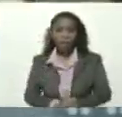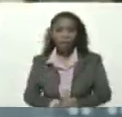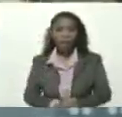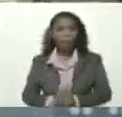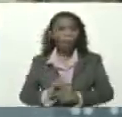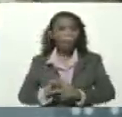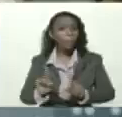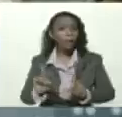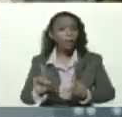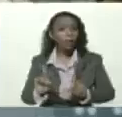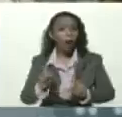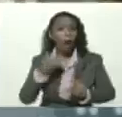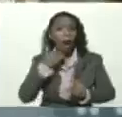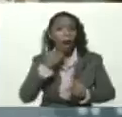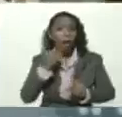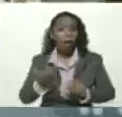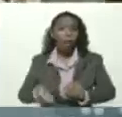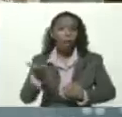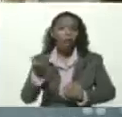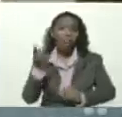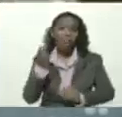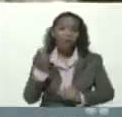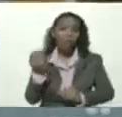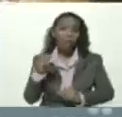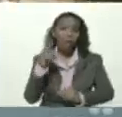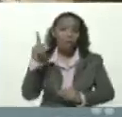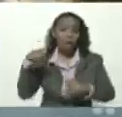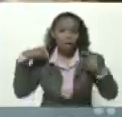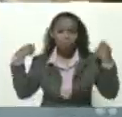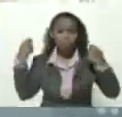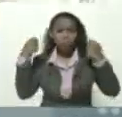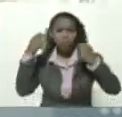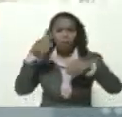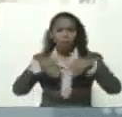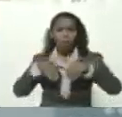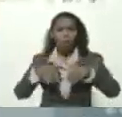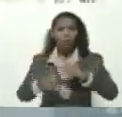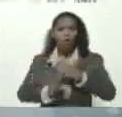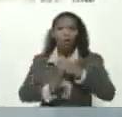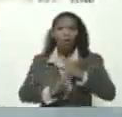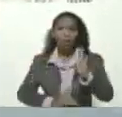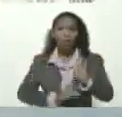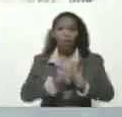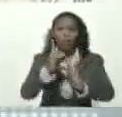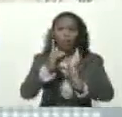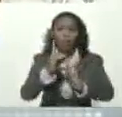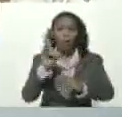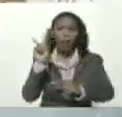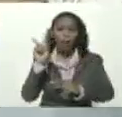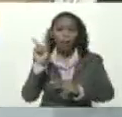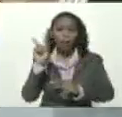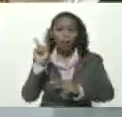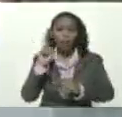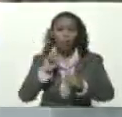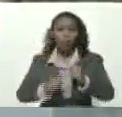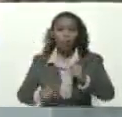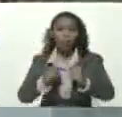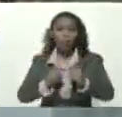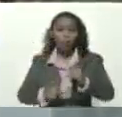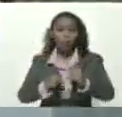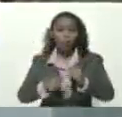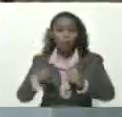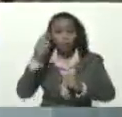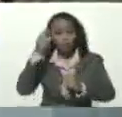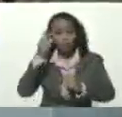pero hay algo muy importante que está ocurriendo, que es la campaña electoral, todavía en desarrollo, está en sus últimos